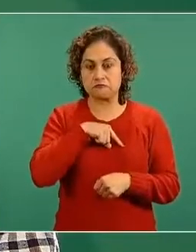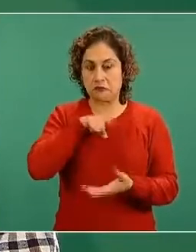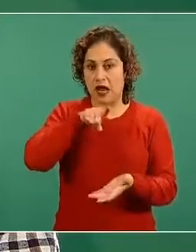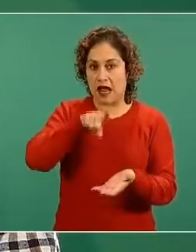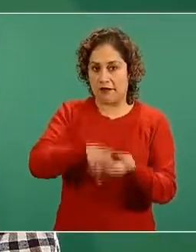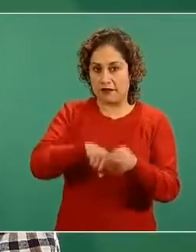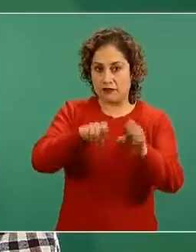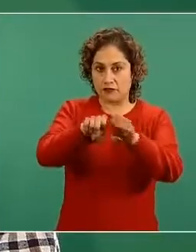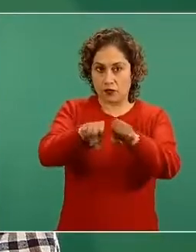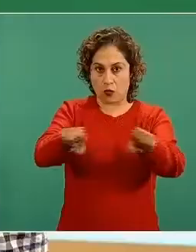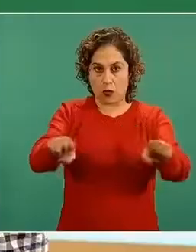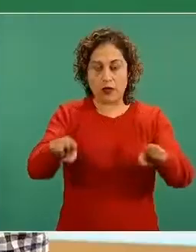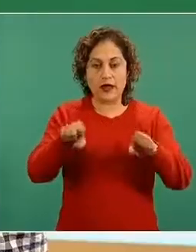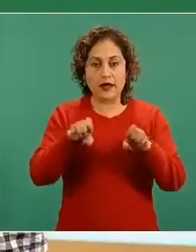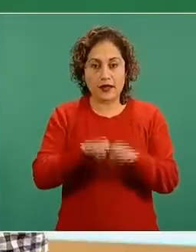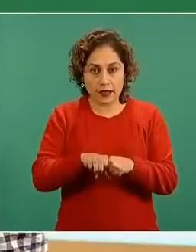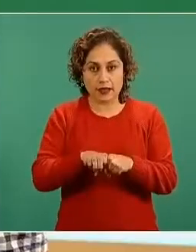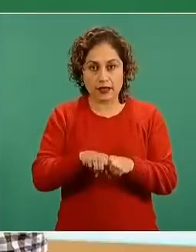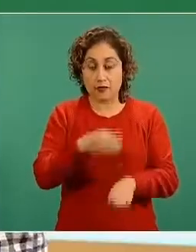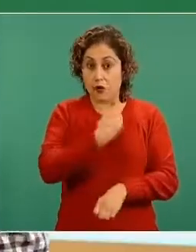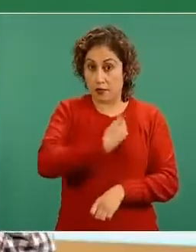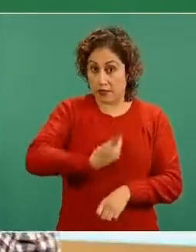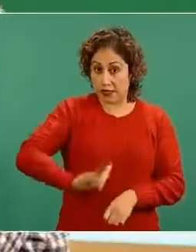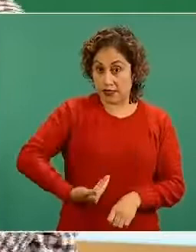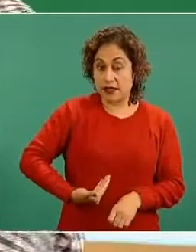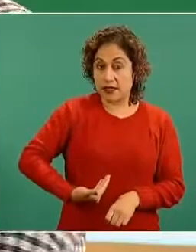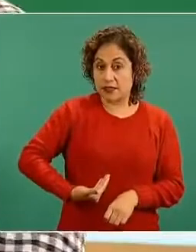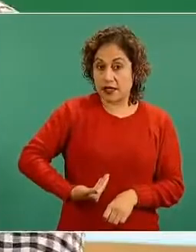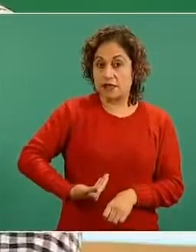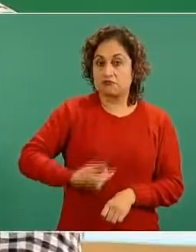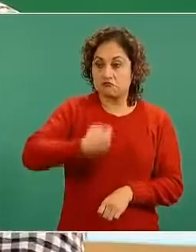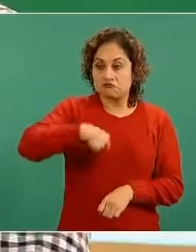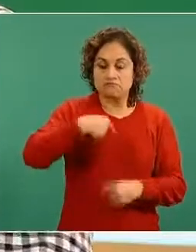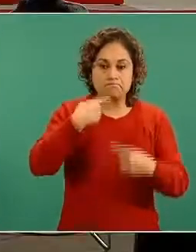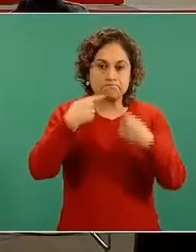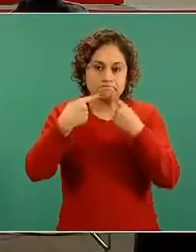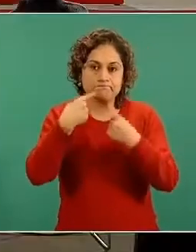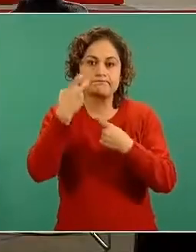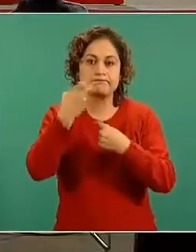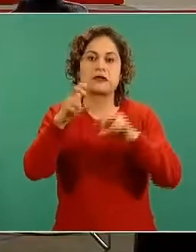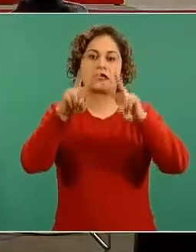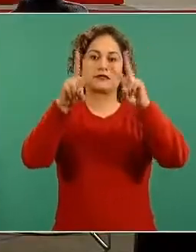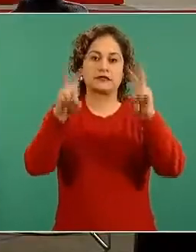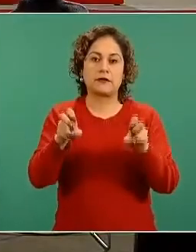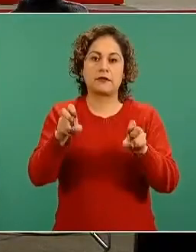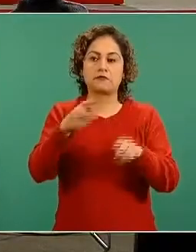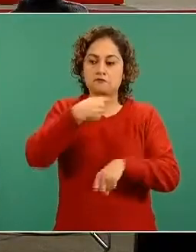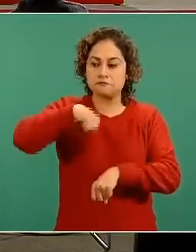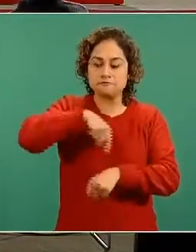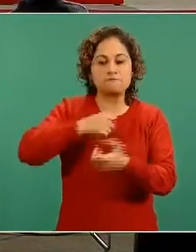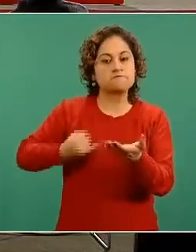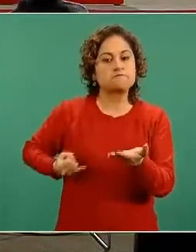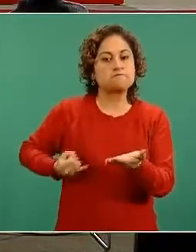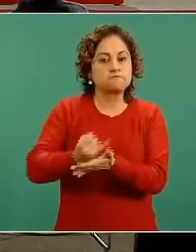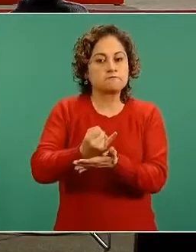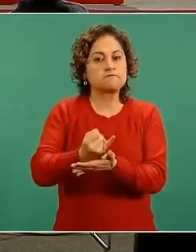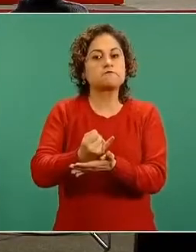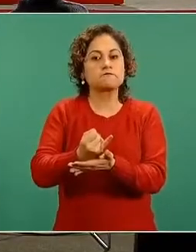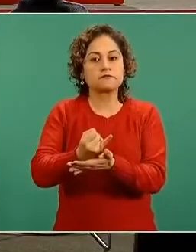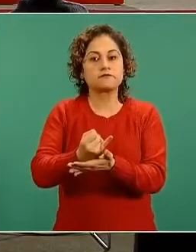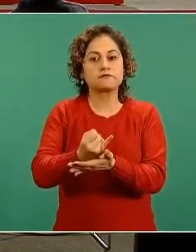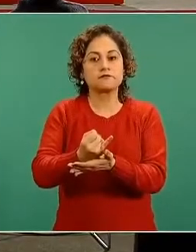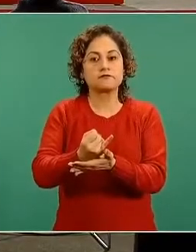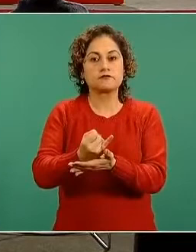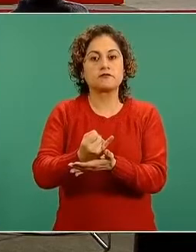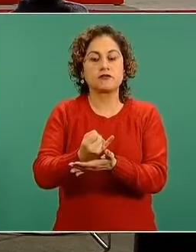en el gabinete del presidente López Obrador, y se decidió que integráramos un